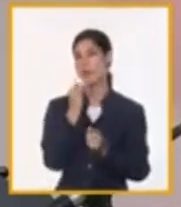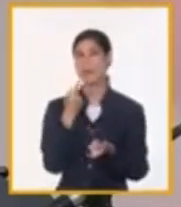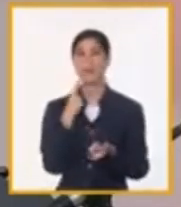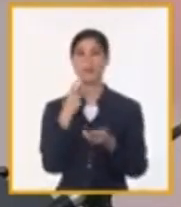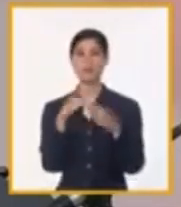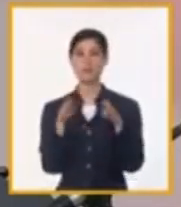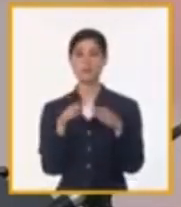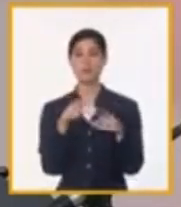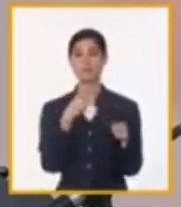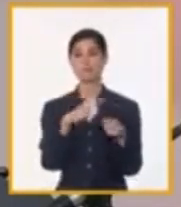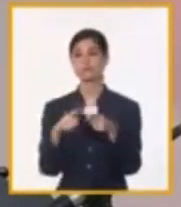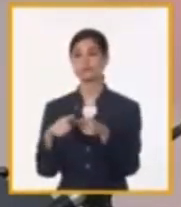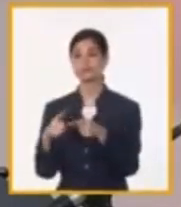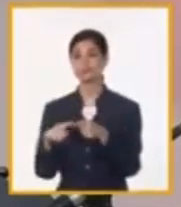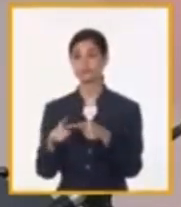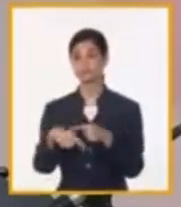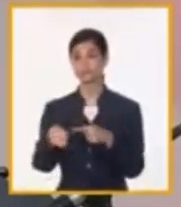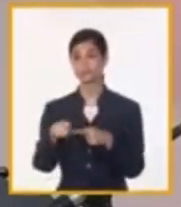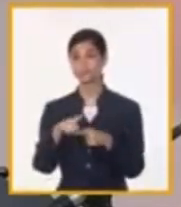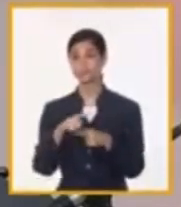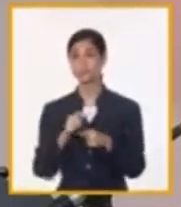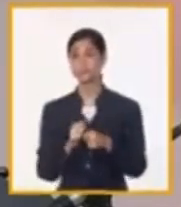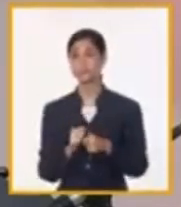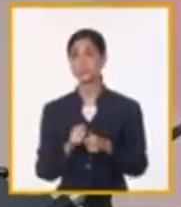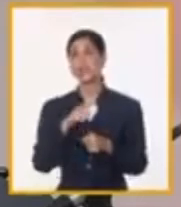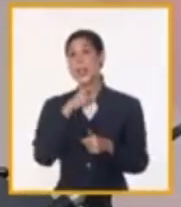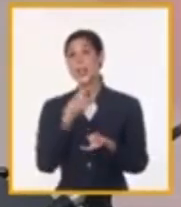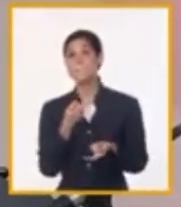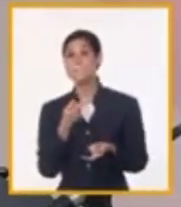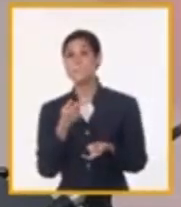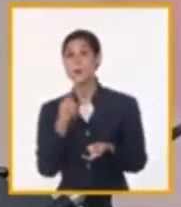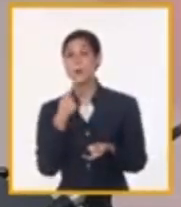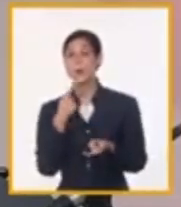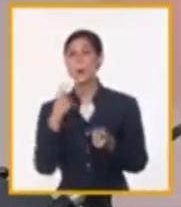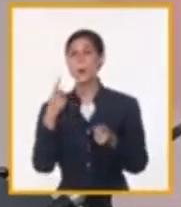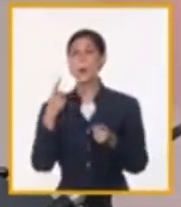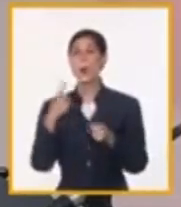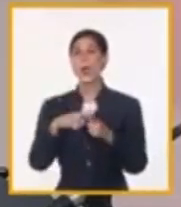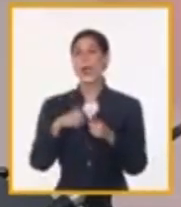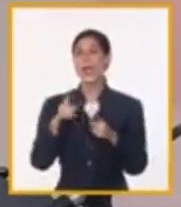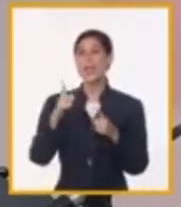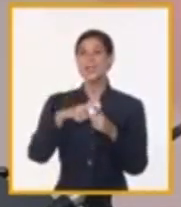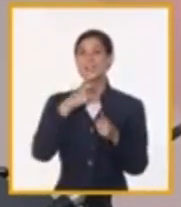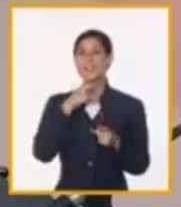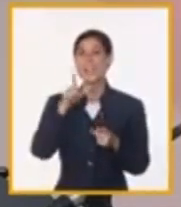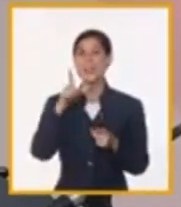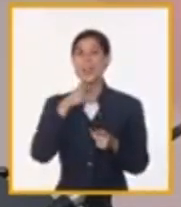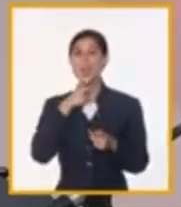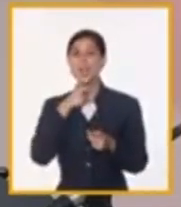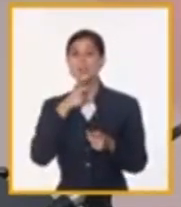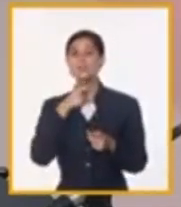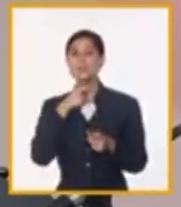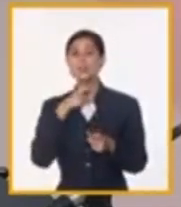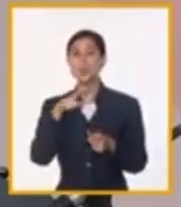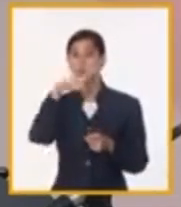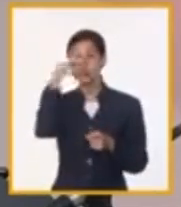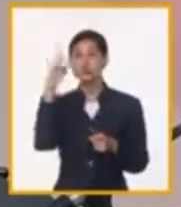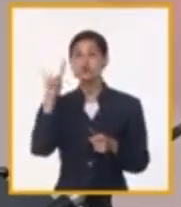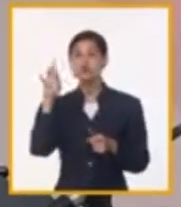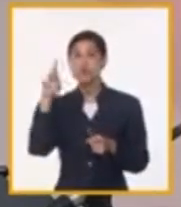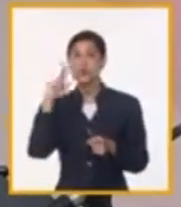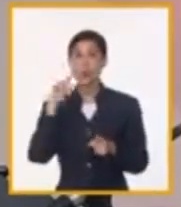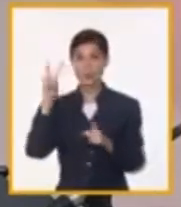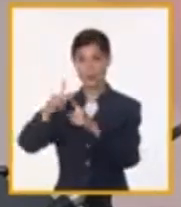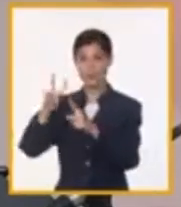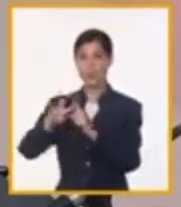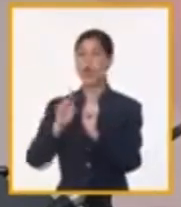yasira Bueno al yasira no al mayadin Sur también Es un poco difícil a veces en la redes RT sabemos lo que lo que pasa además cuando